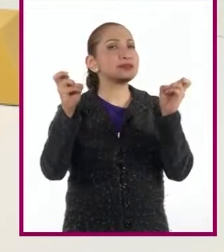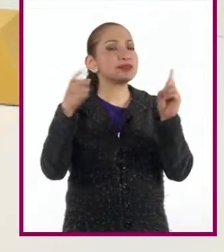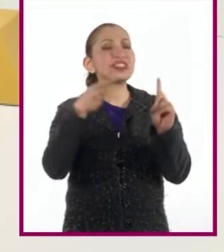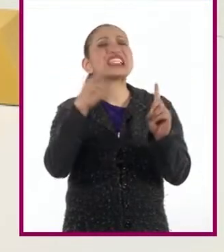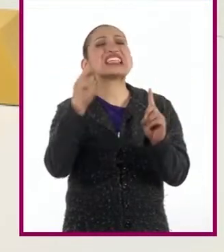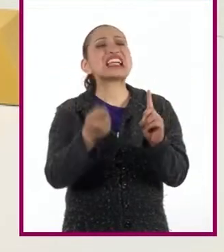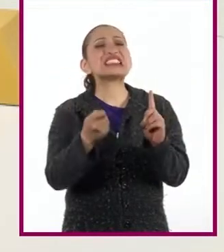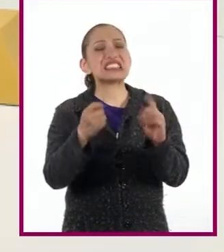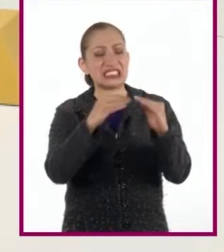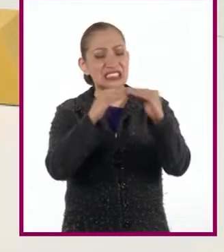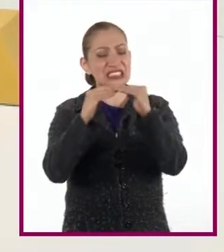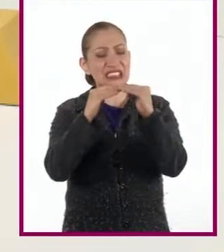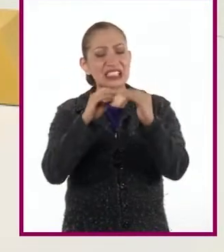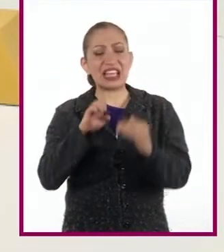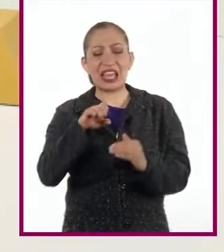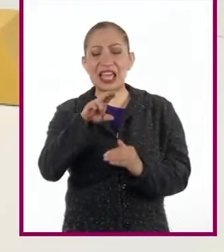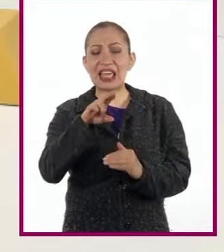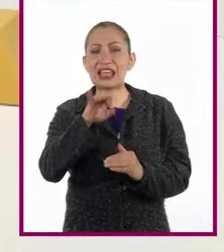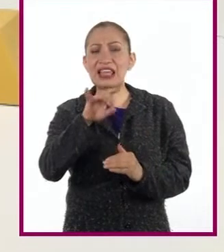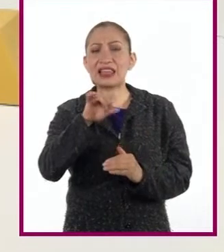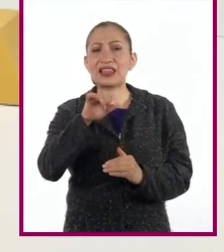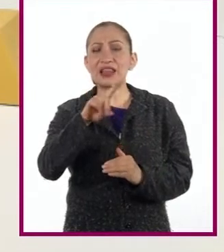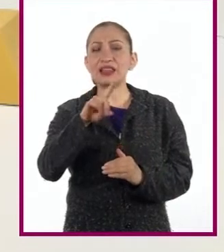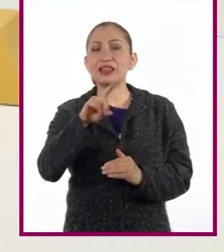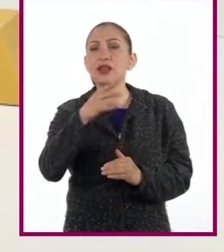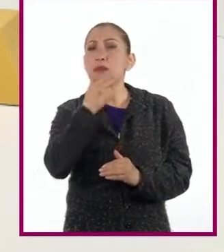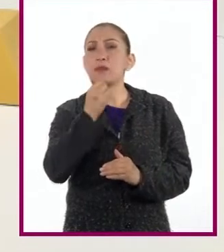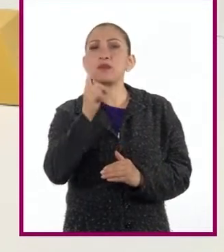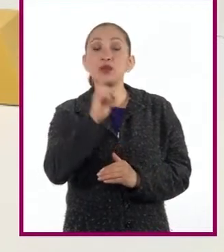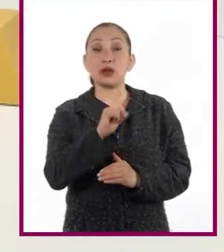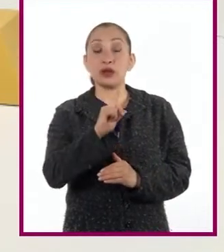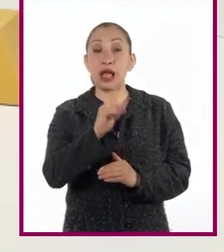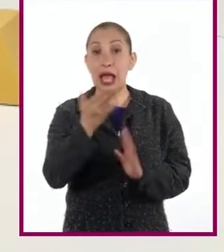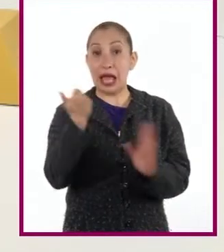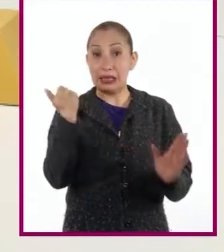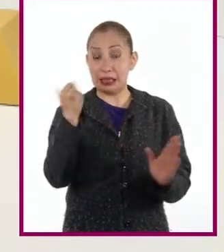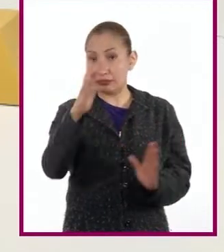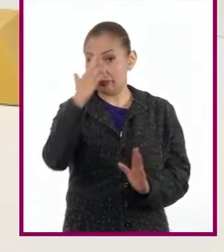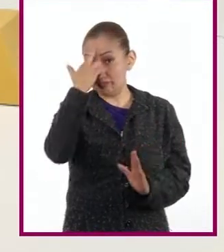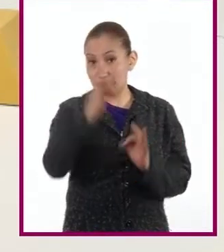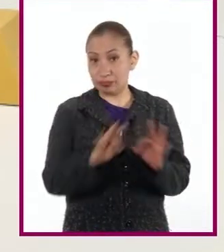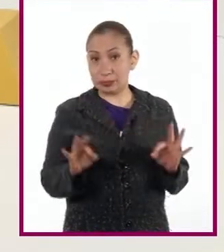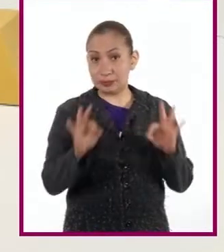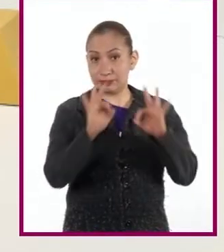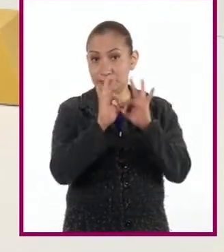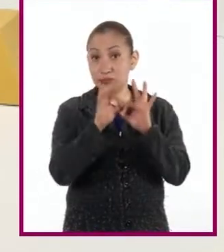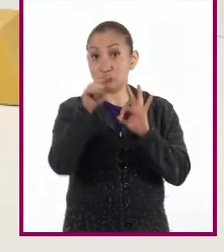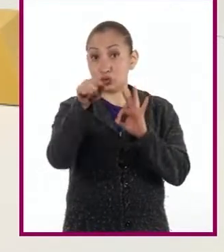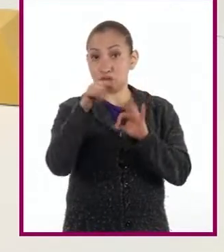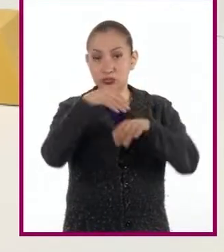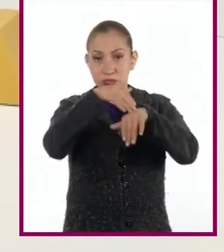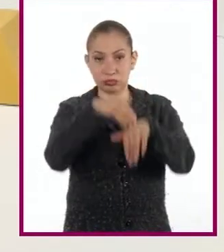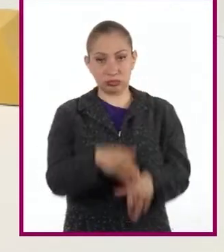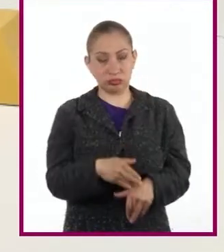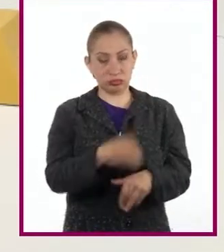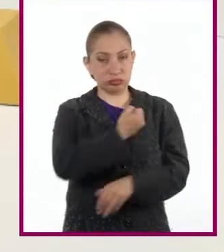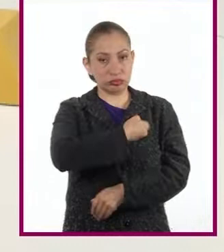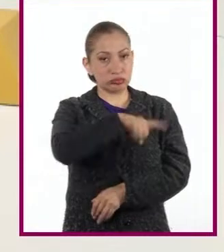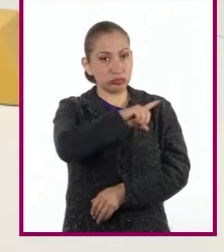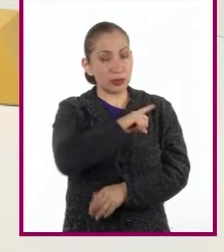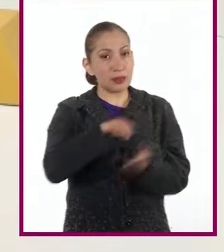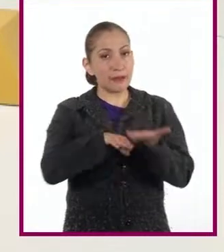¿Qué es la equidad de género? Antes de comenzar, les recuerdo que es importante atender las medidas de salud para